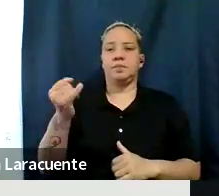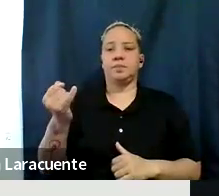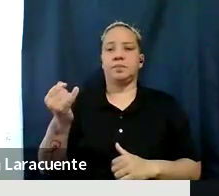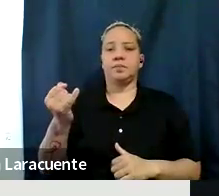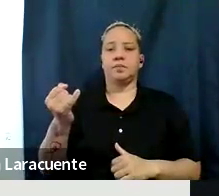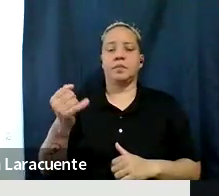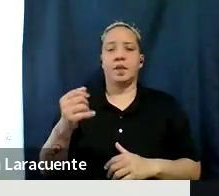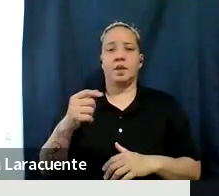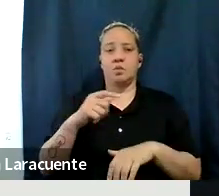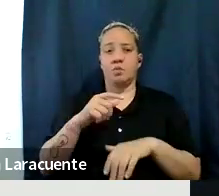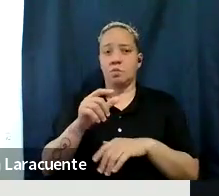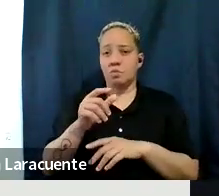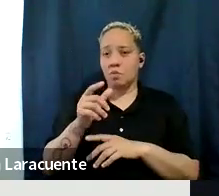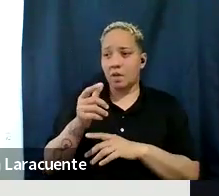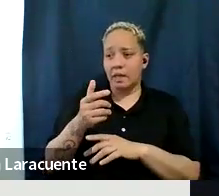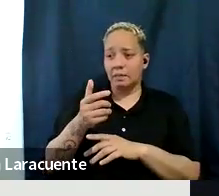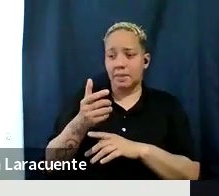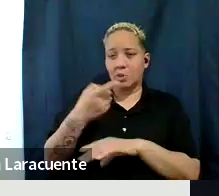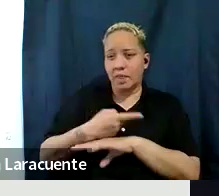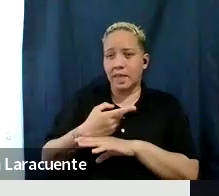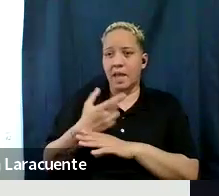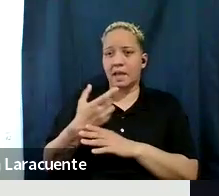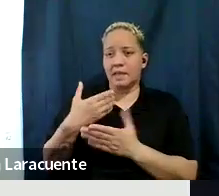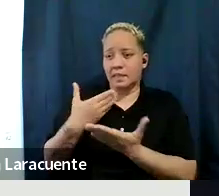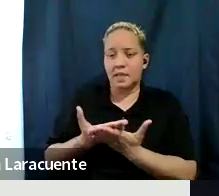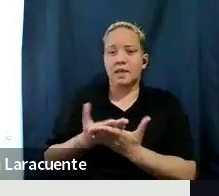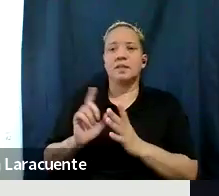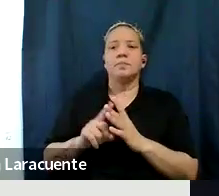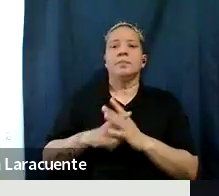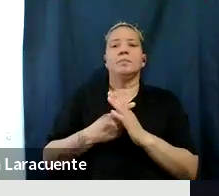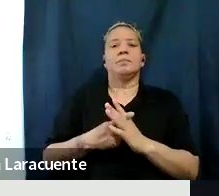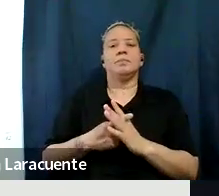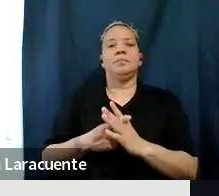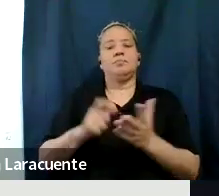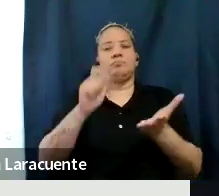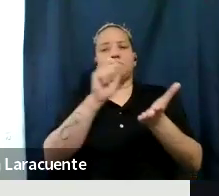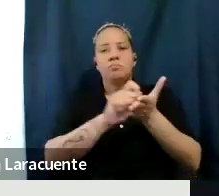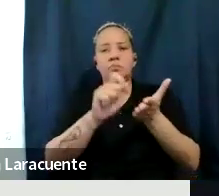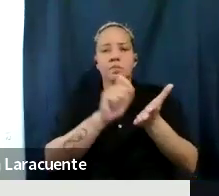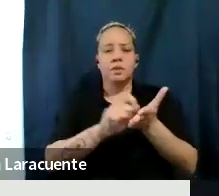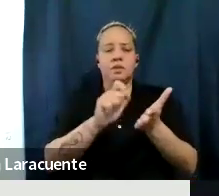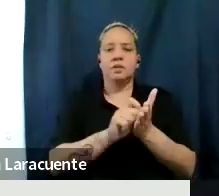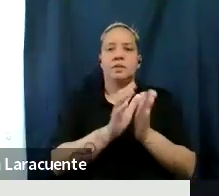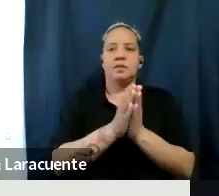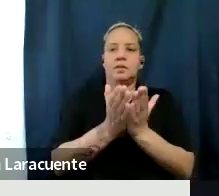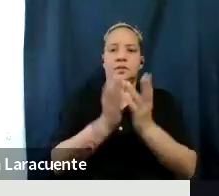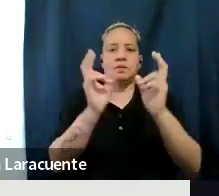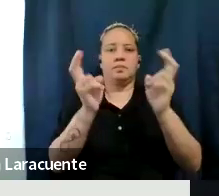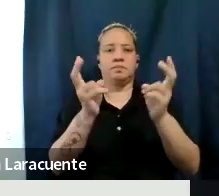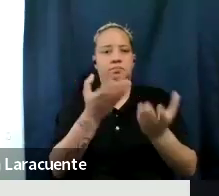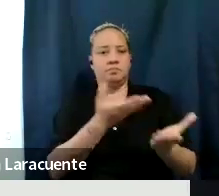aquellos mismos días en que llega a la isla empieza a componer un libro que tendrá por título, lo tienen